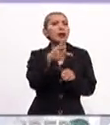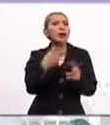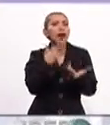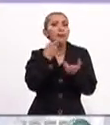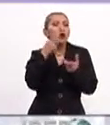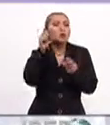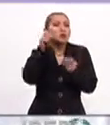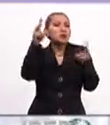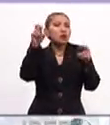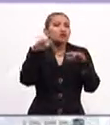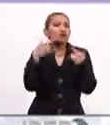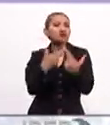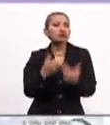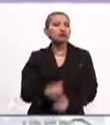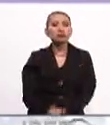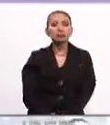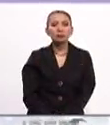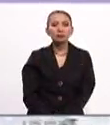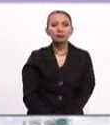se abordó durante este encuentro.